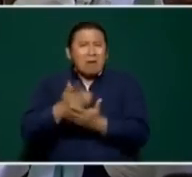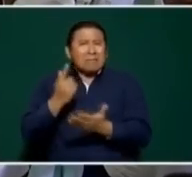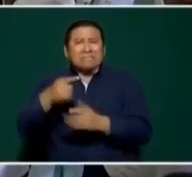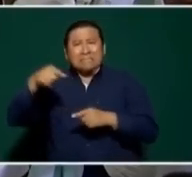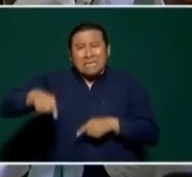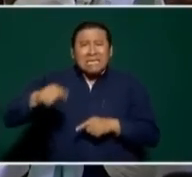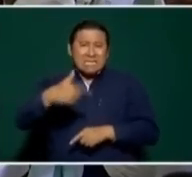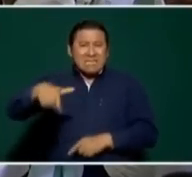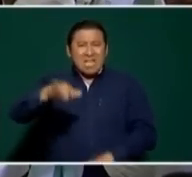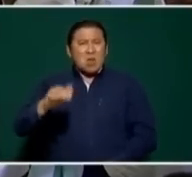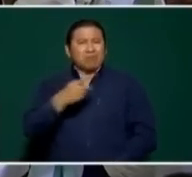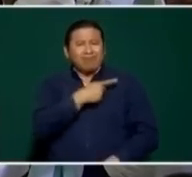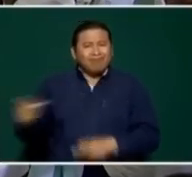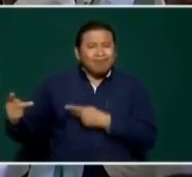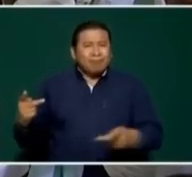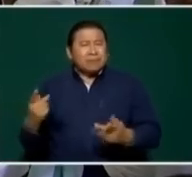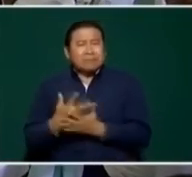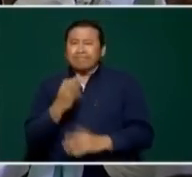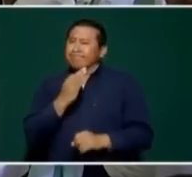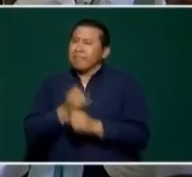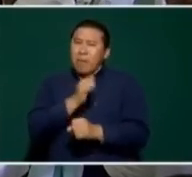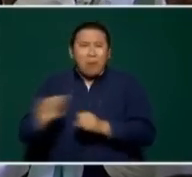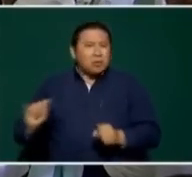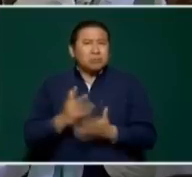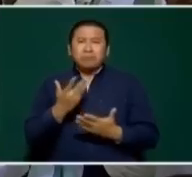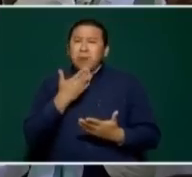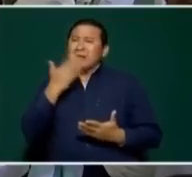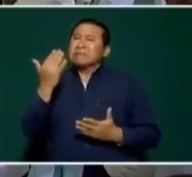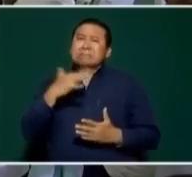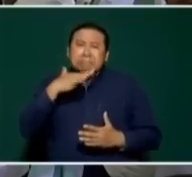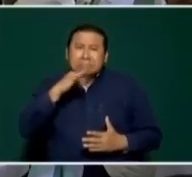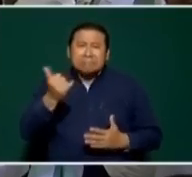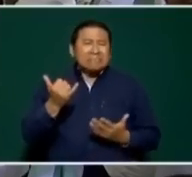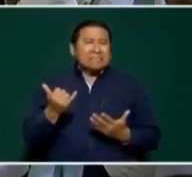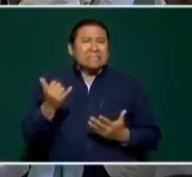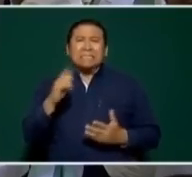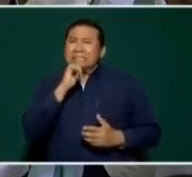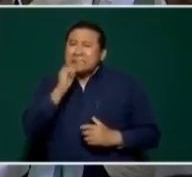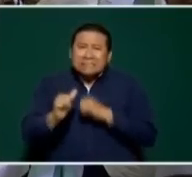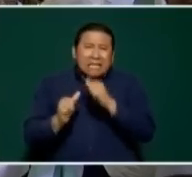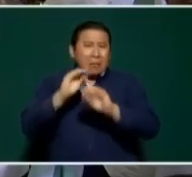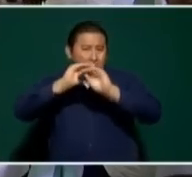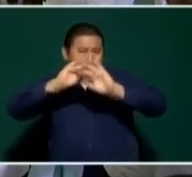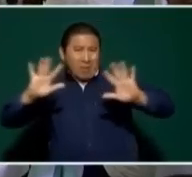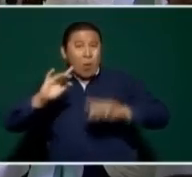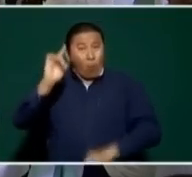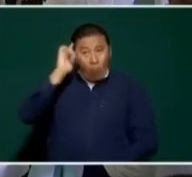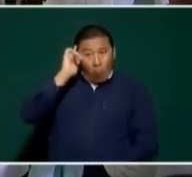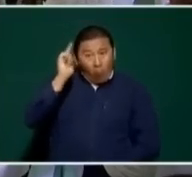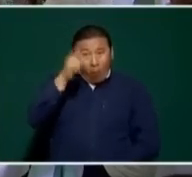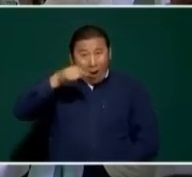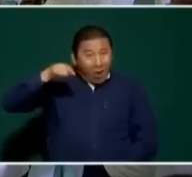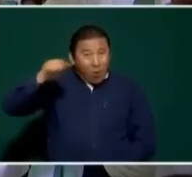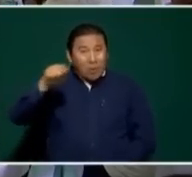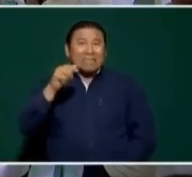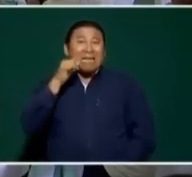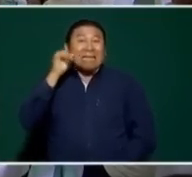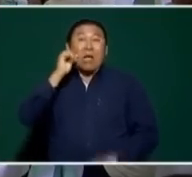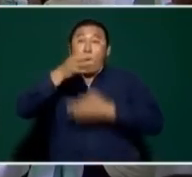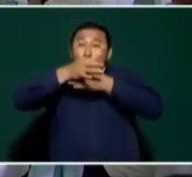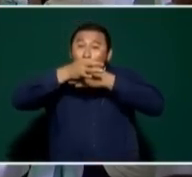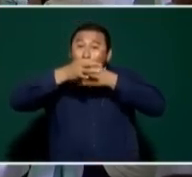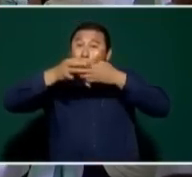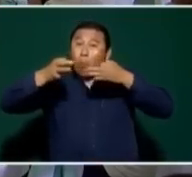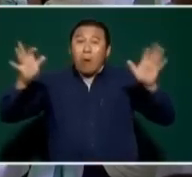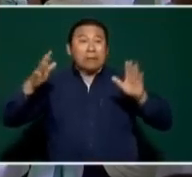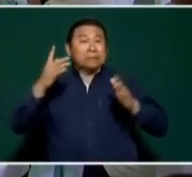miseria en Quintana Roo, y eso no puede ser posible. Además, una lacerante corrupción y no hay nada de transparencia. Esperamos que usted, como anunció ayer, que